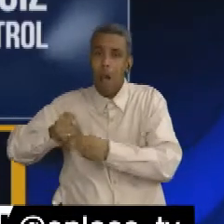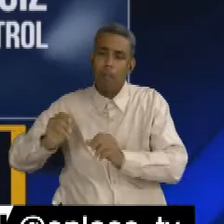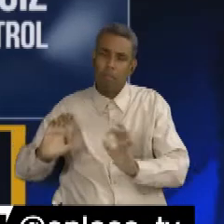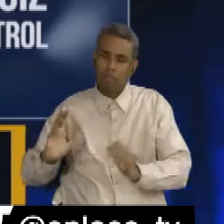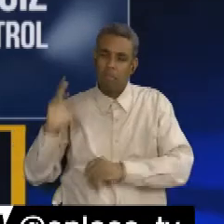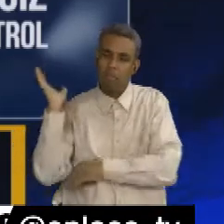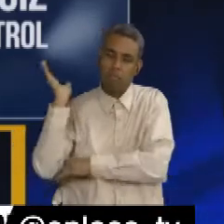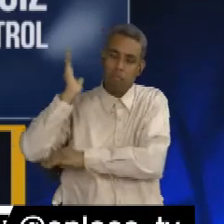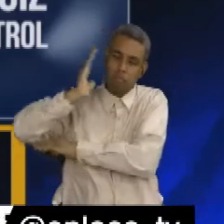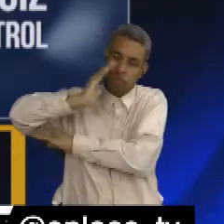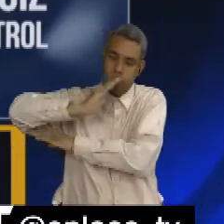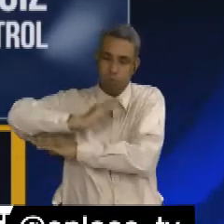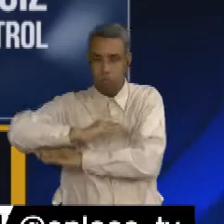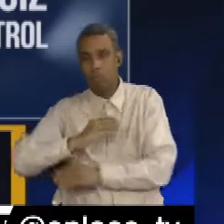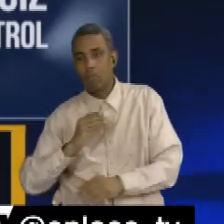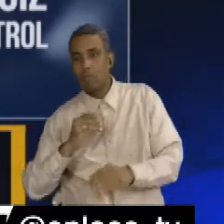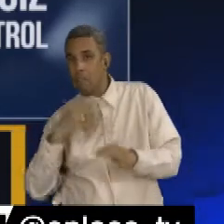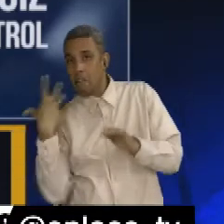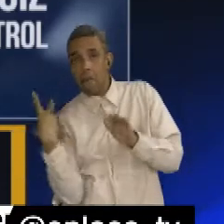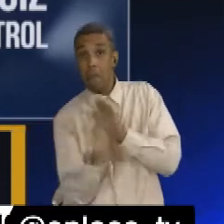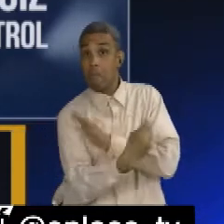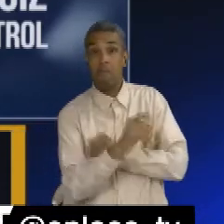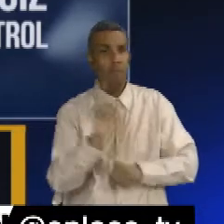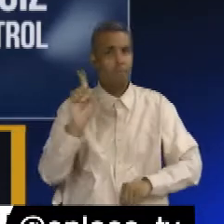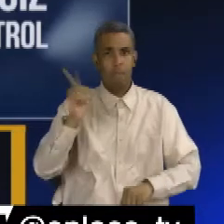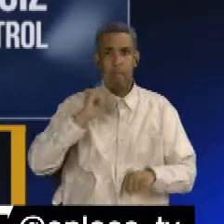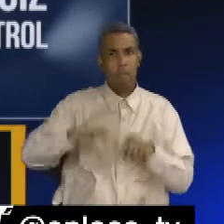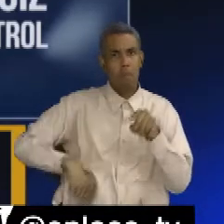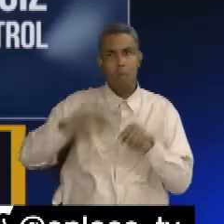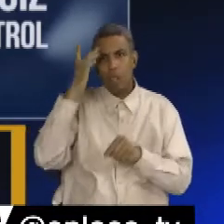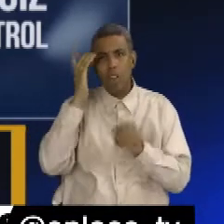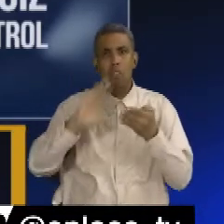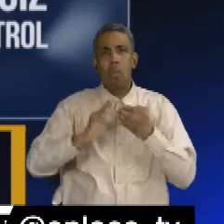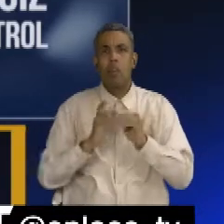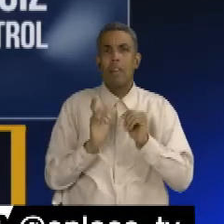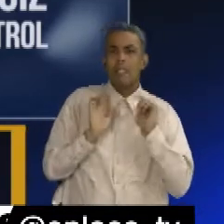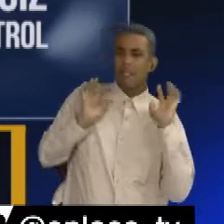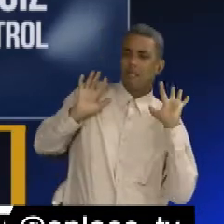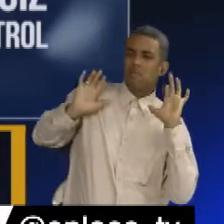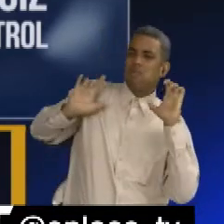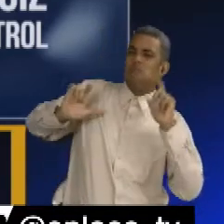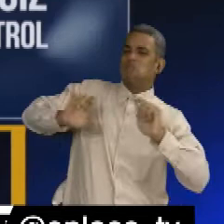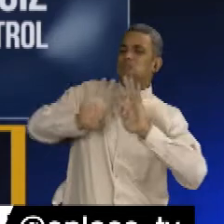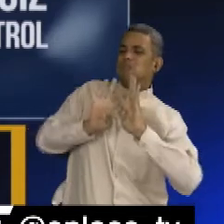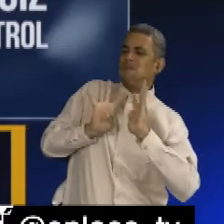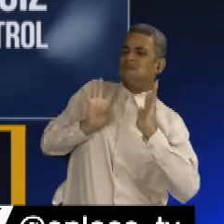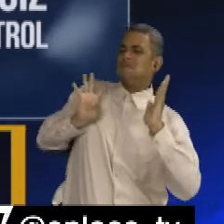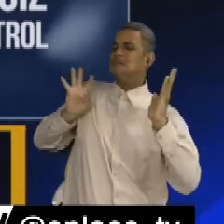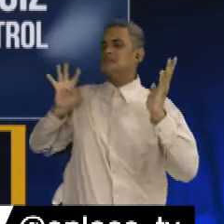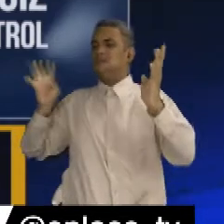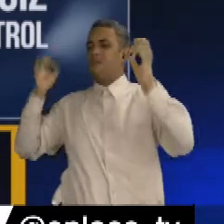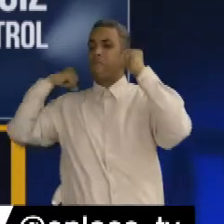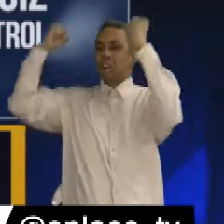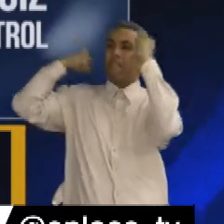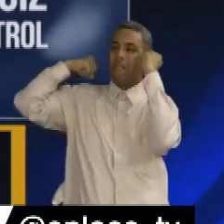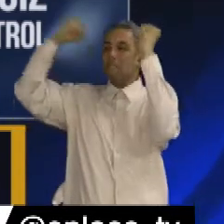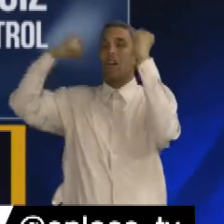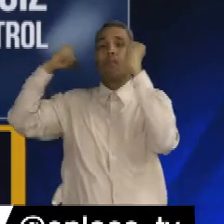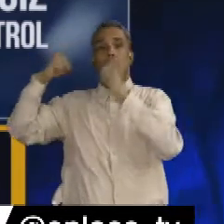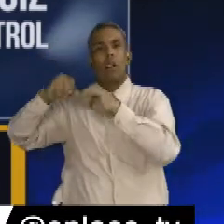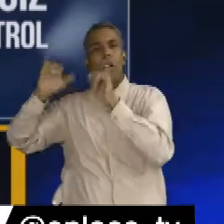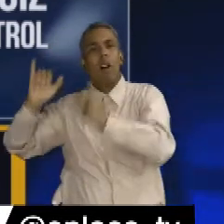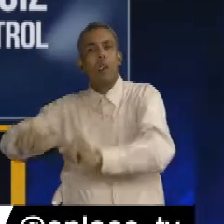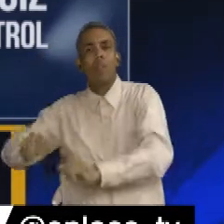quisiéramos denunciar públicamente, digamos, al señor Miguel Herrera, que es el presidente de la Junta de Acción Comunal de la Vereda del